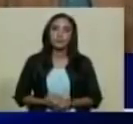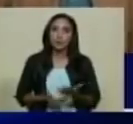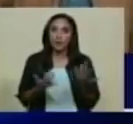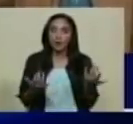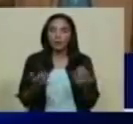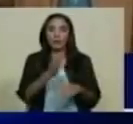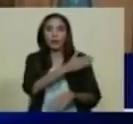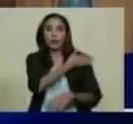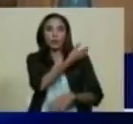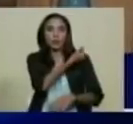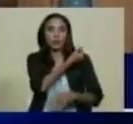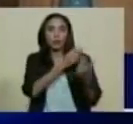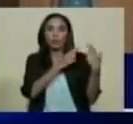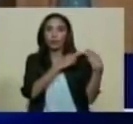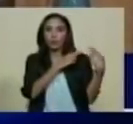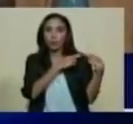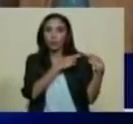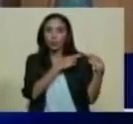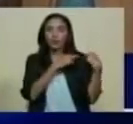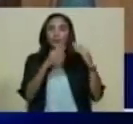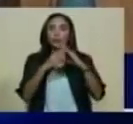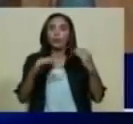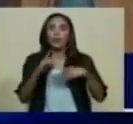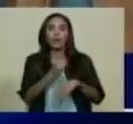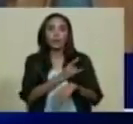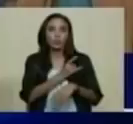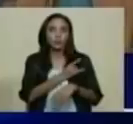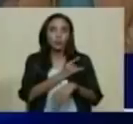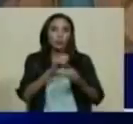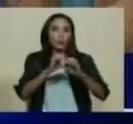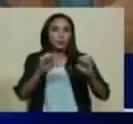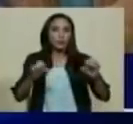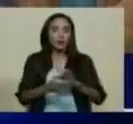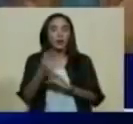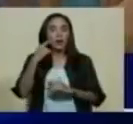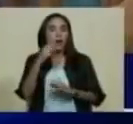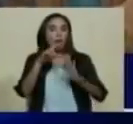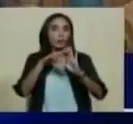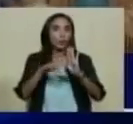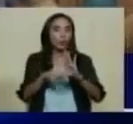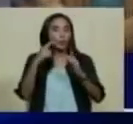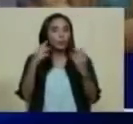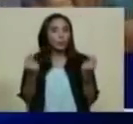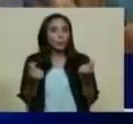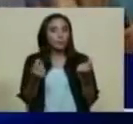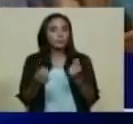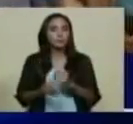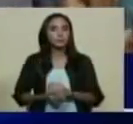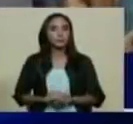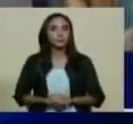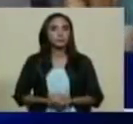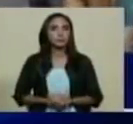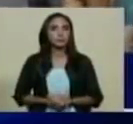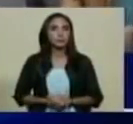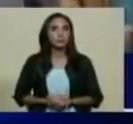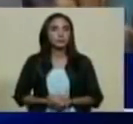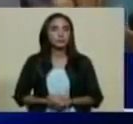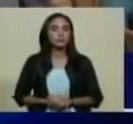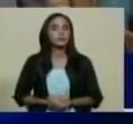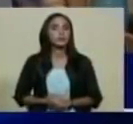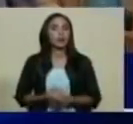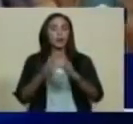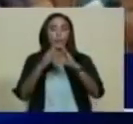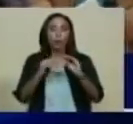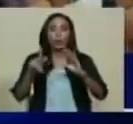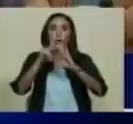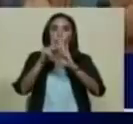las riendas de la educación universitaria, que hay que aterrizar los programas, las